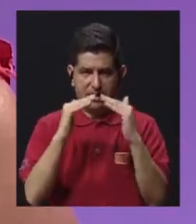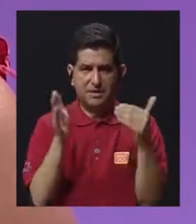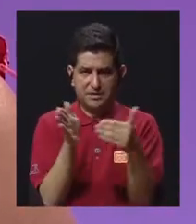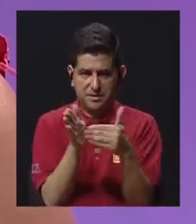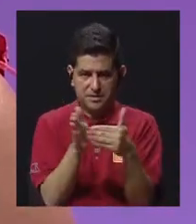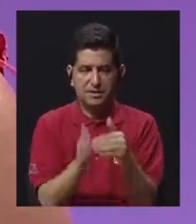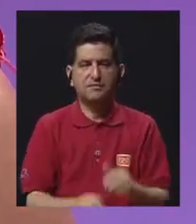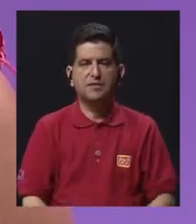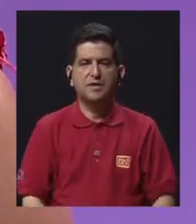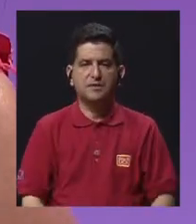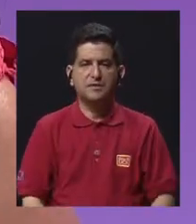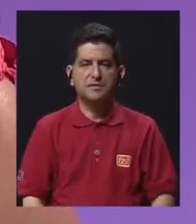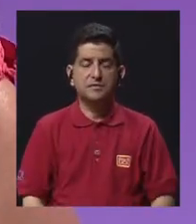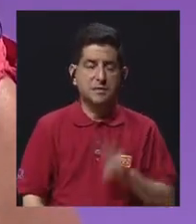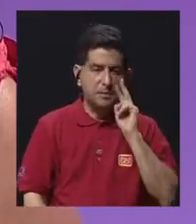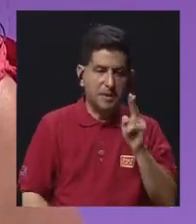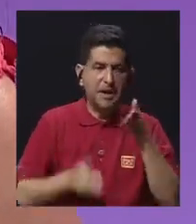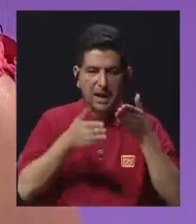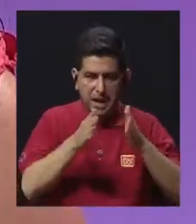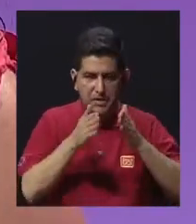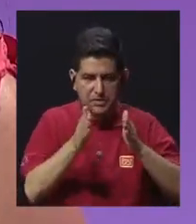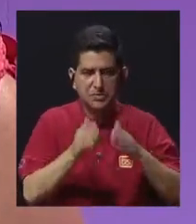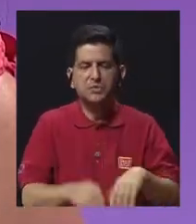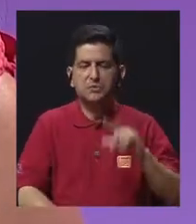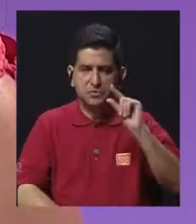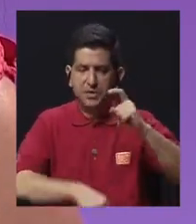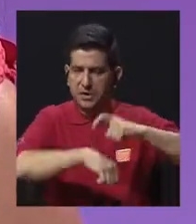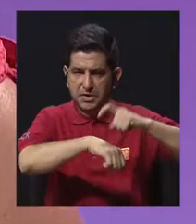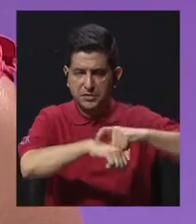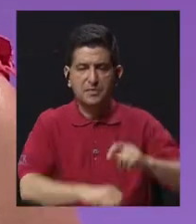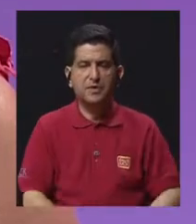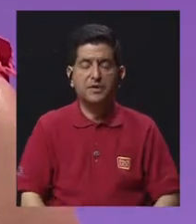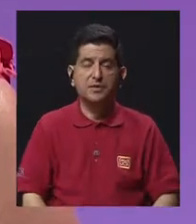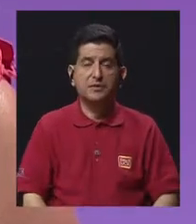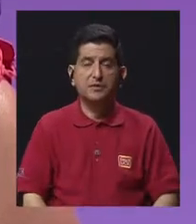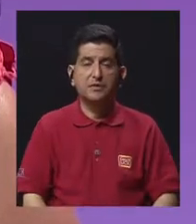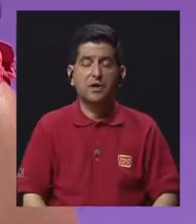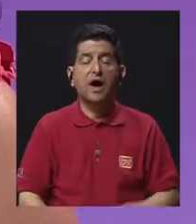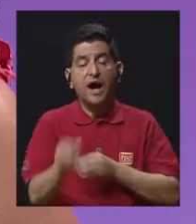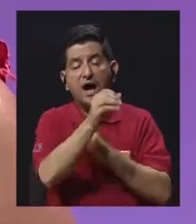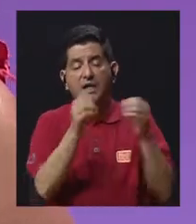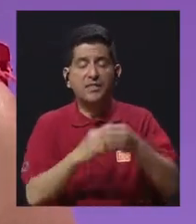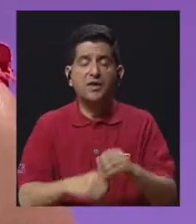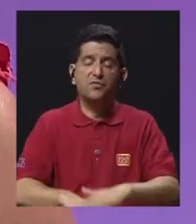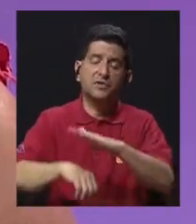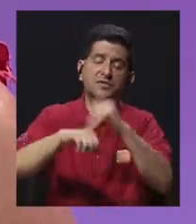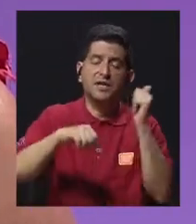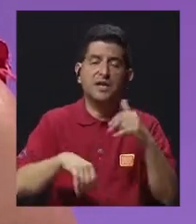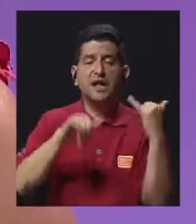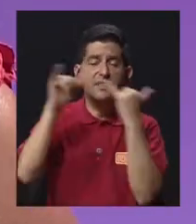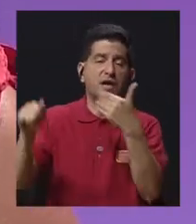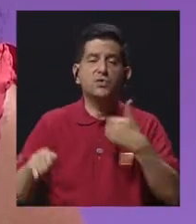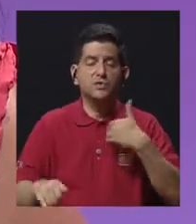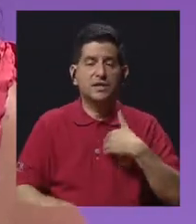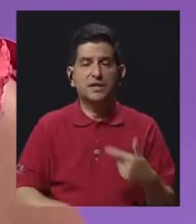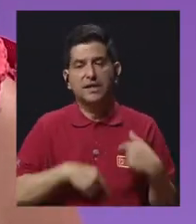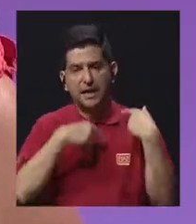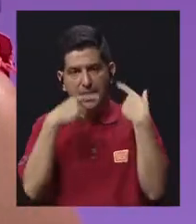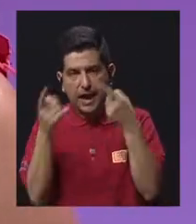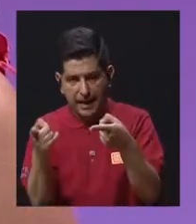o sea, vemos un ratito a nuestros hijos. Nos llaman de la oficina, nos dicen que hay denuncias, tenemos que